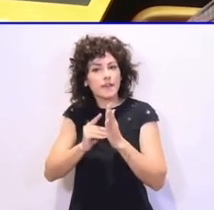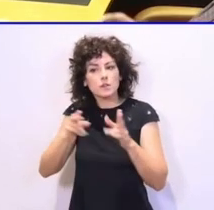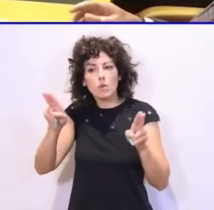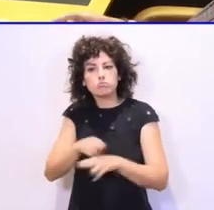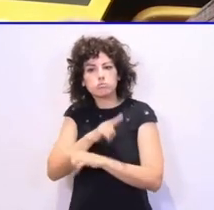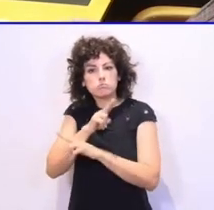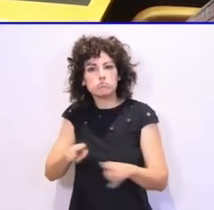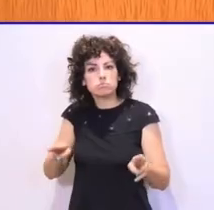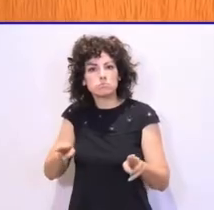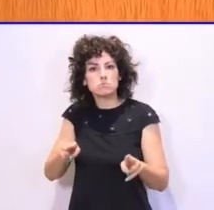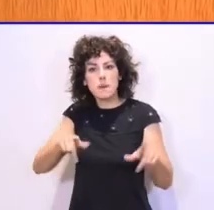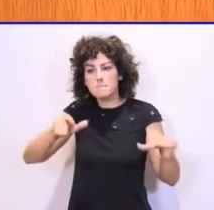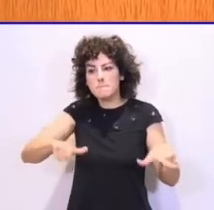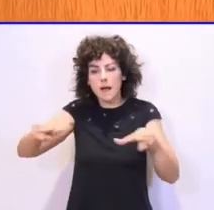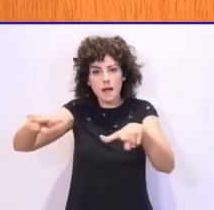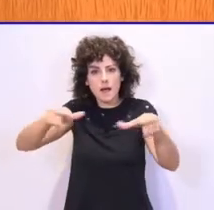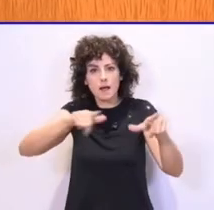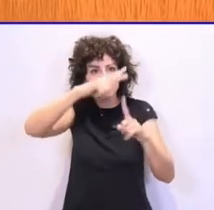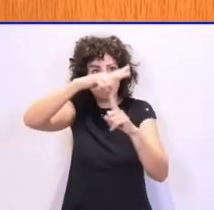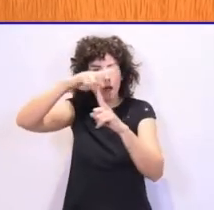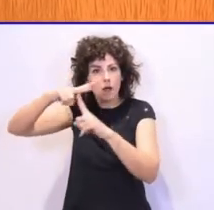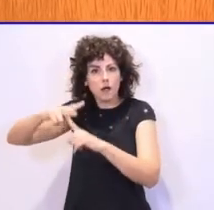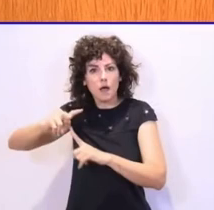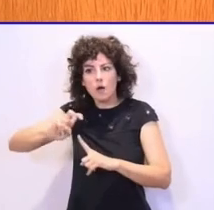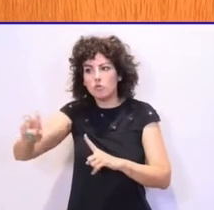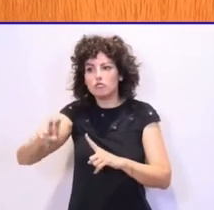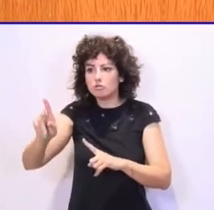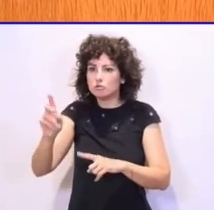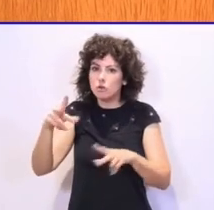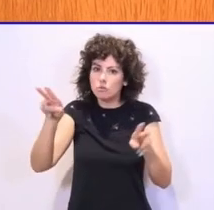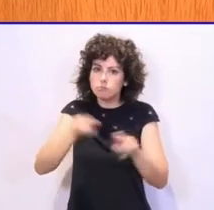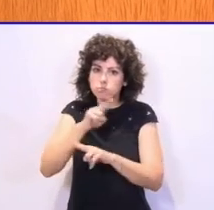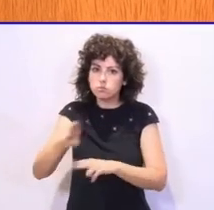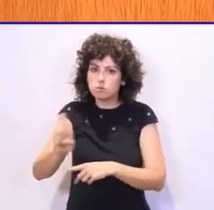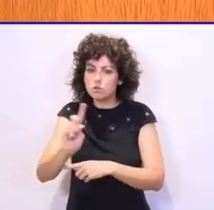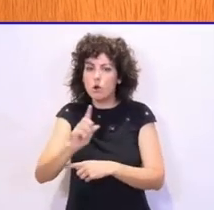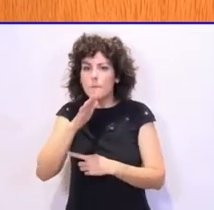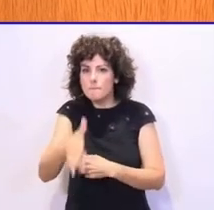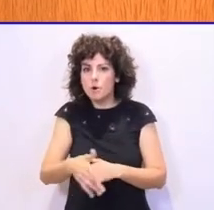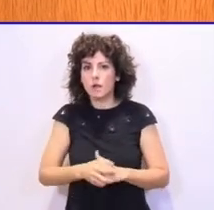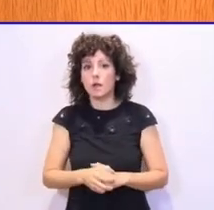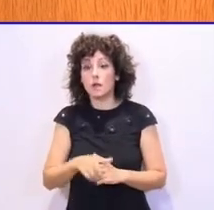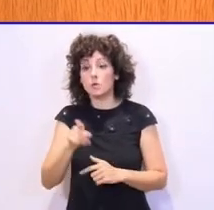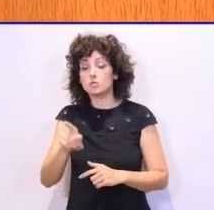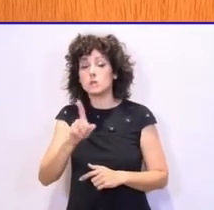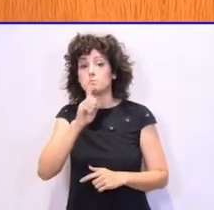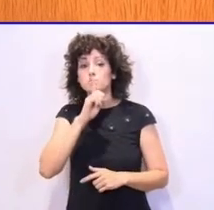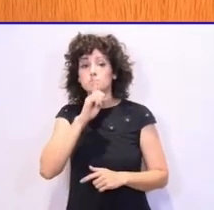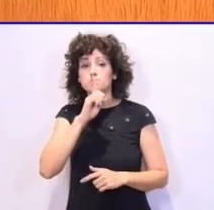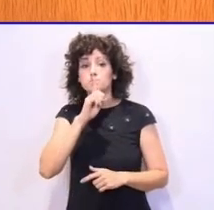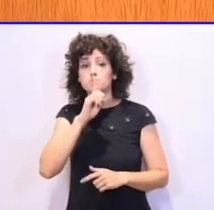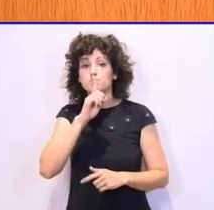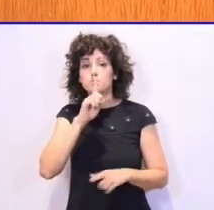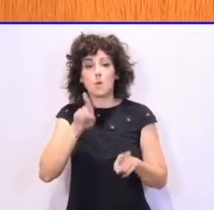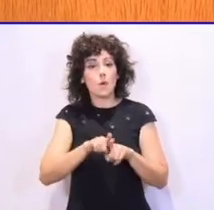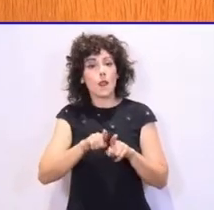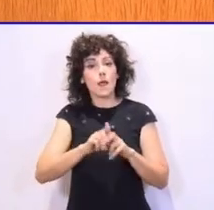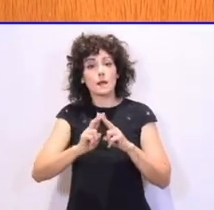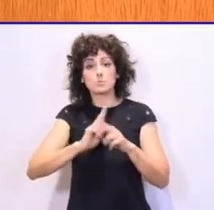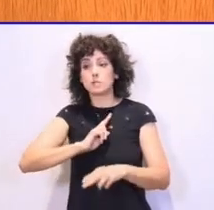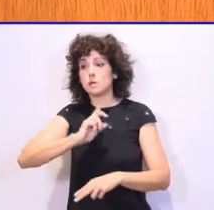de todos esos parques que se han partido en nuestra comunidad y usted como siempre dio la callada por respuesta señor